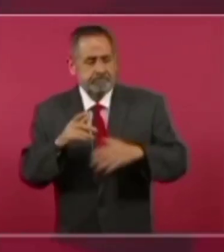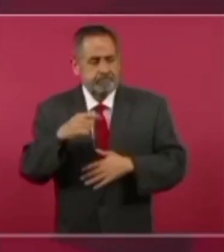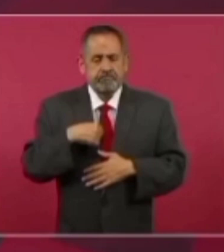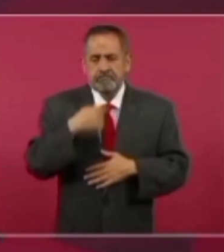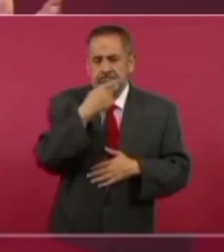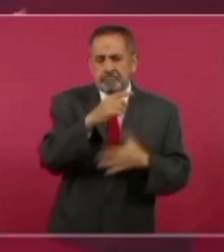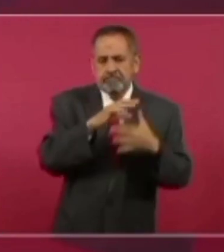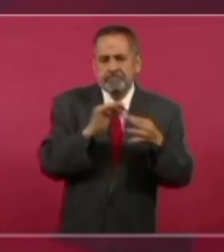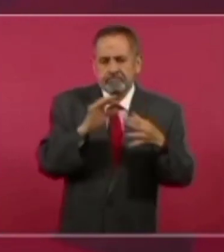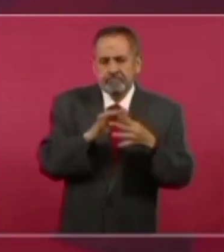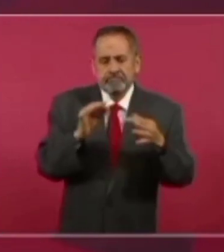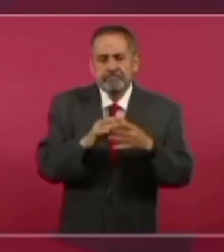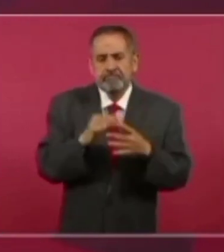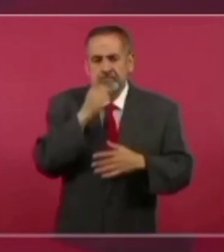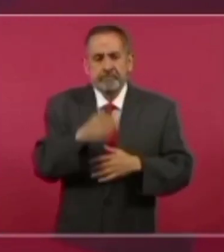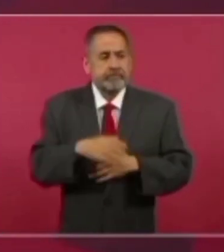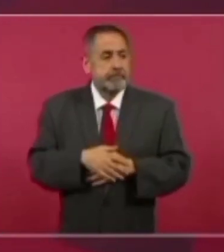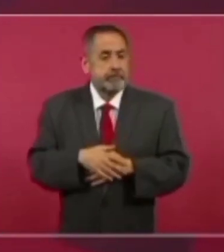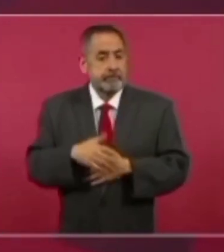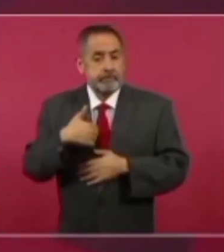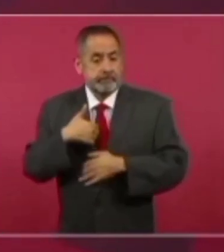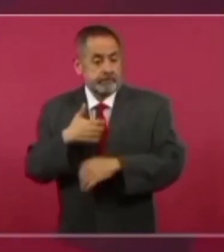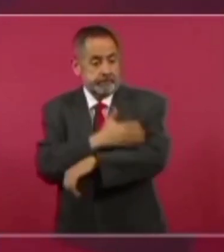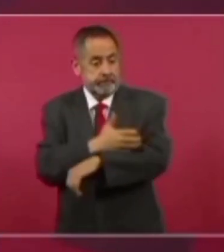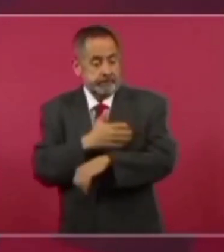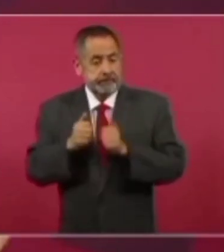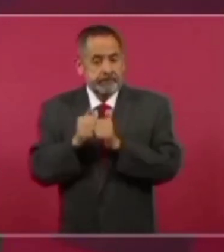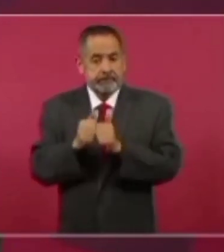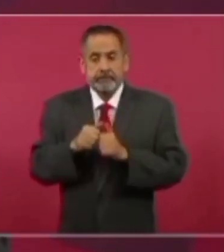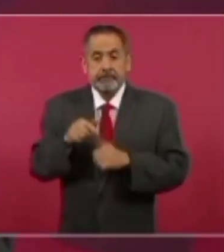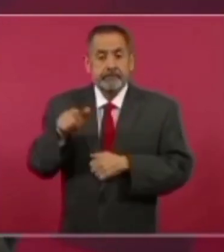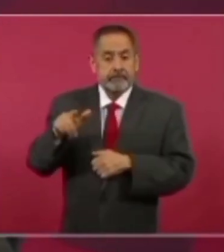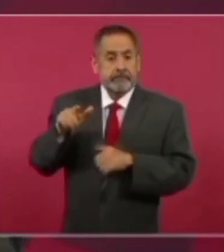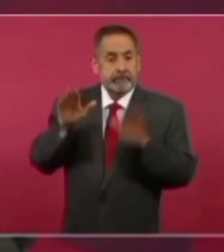que cuando lo acompañé del aeropuerto a su hotel,